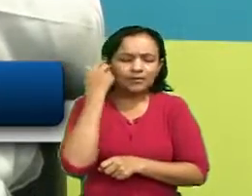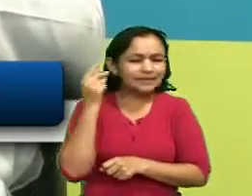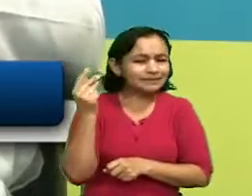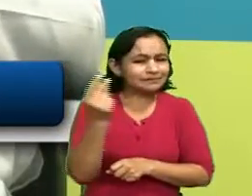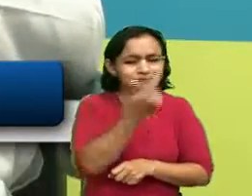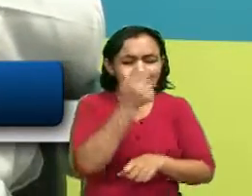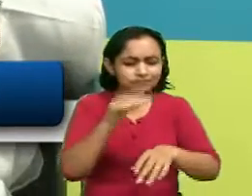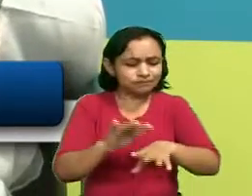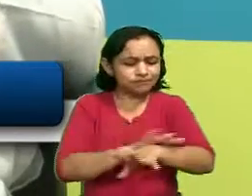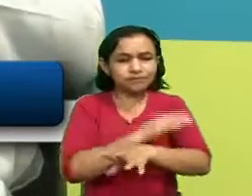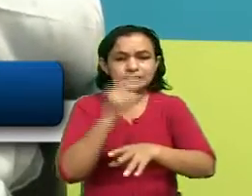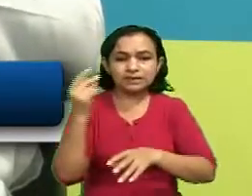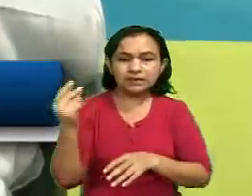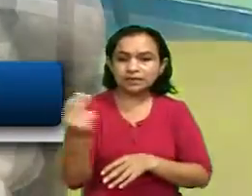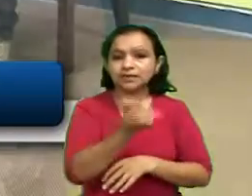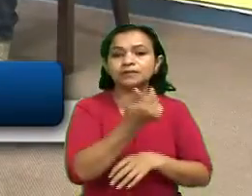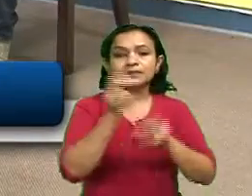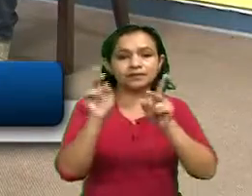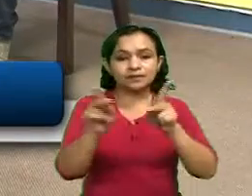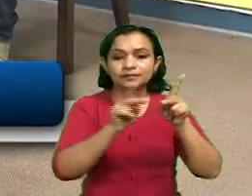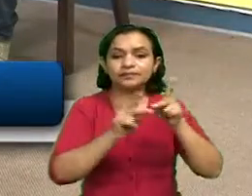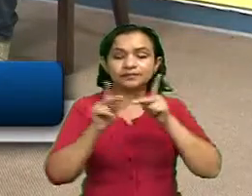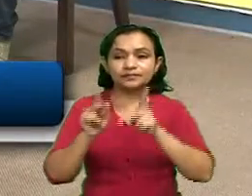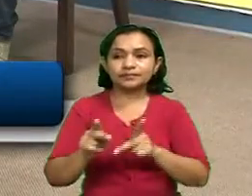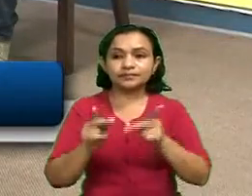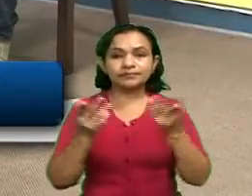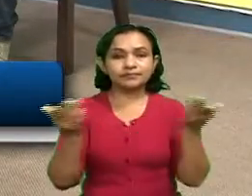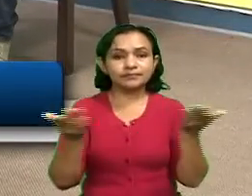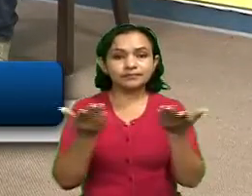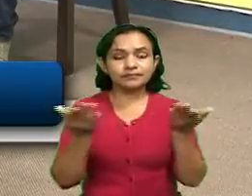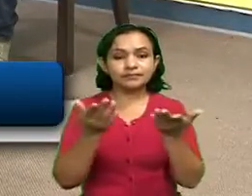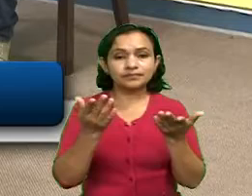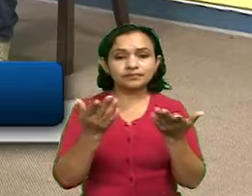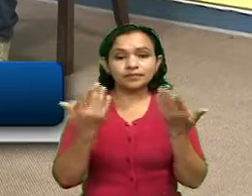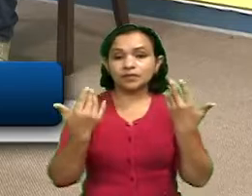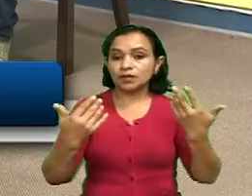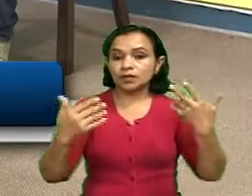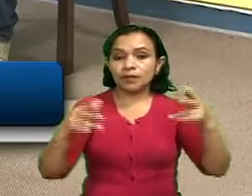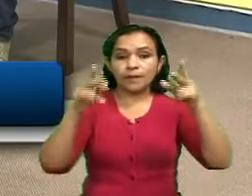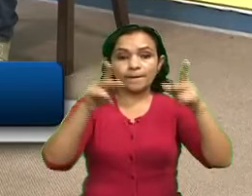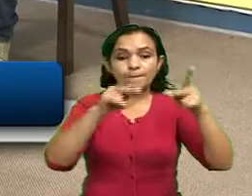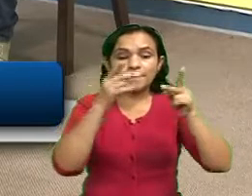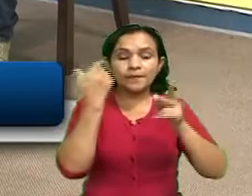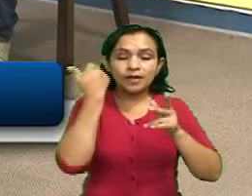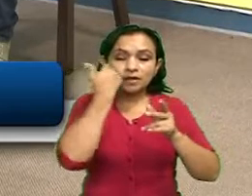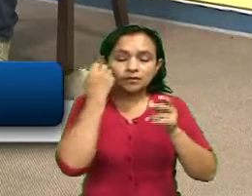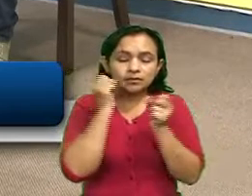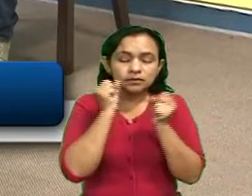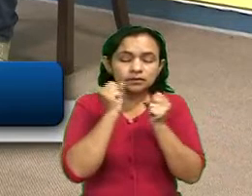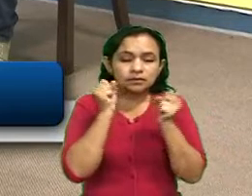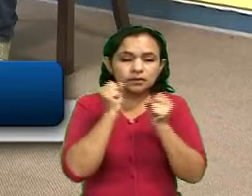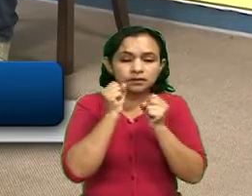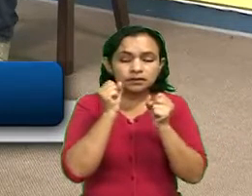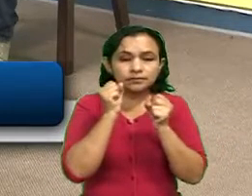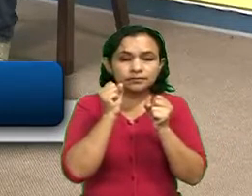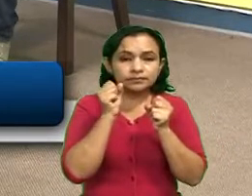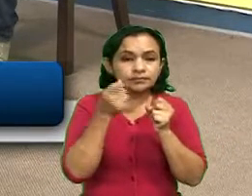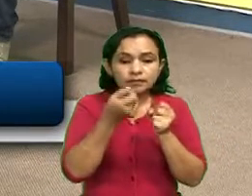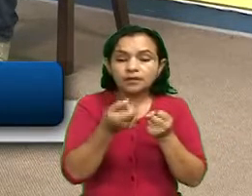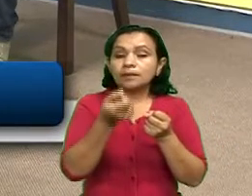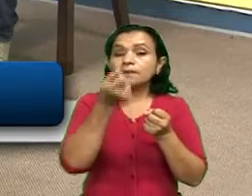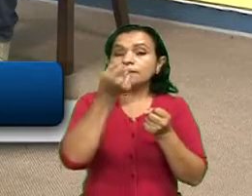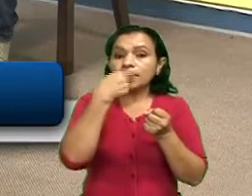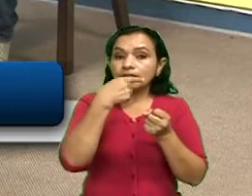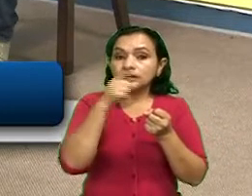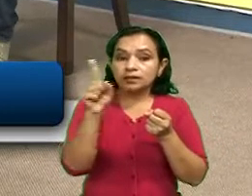brusca. Y rápida en actuar en nuestro organismo. Entonces, toda persona que presente fiebre, doctor, no tiene que tomar una pastilla